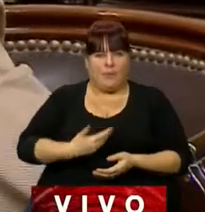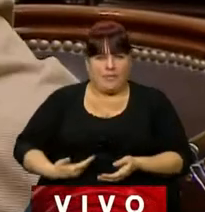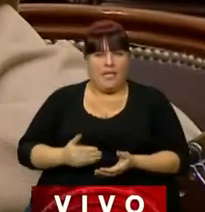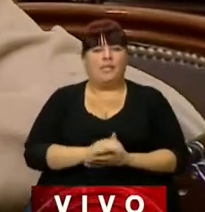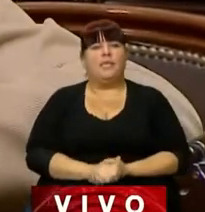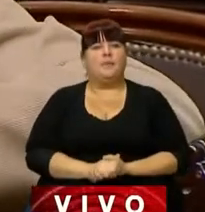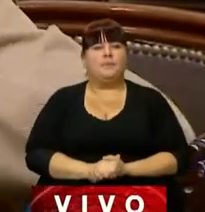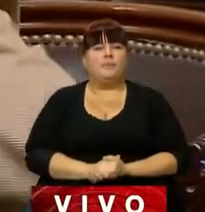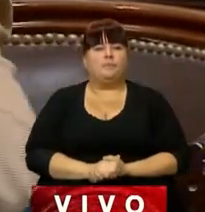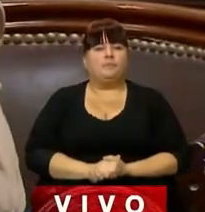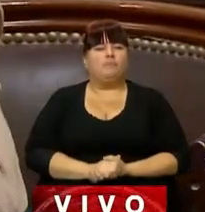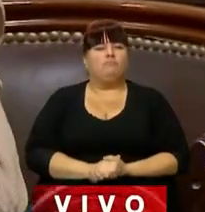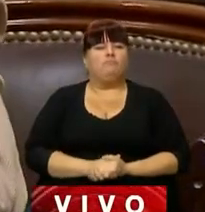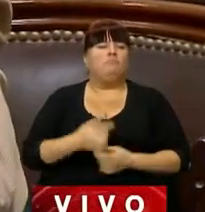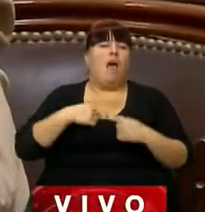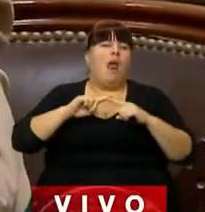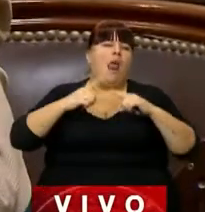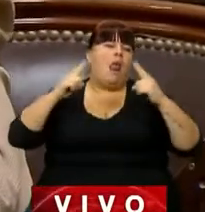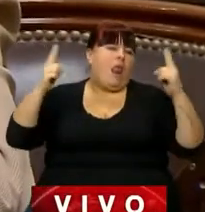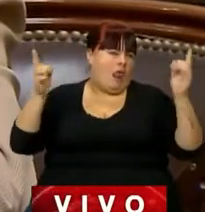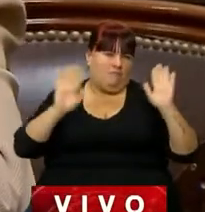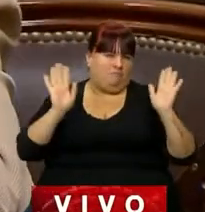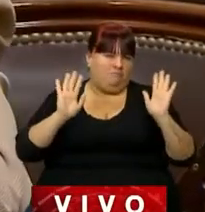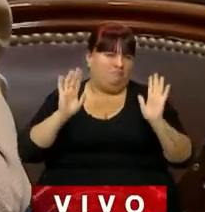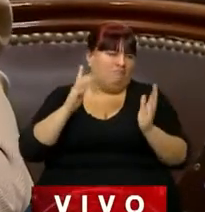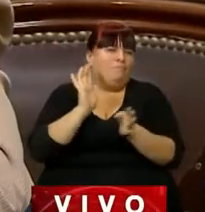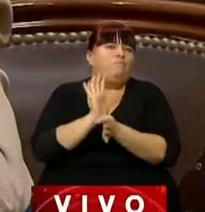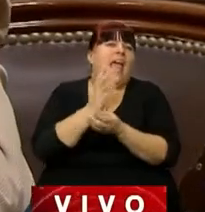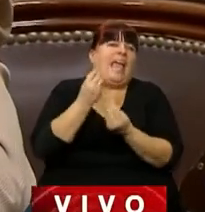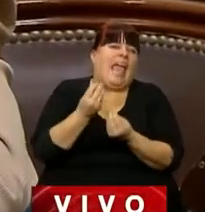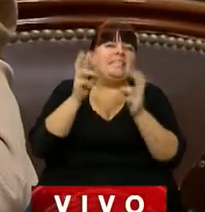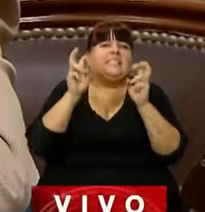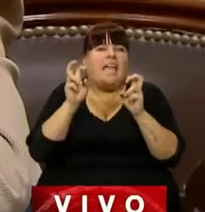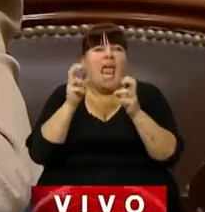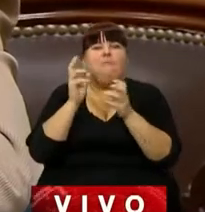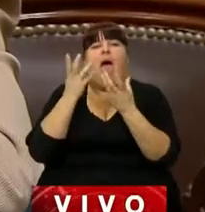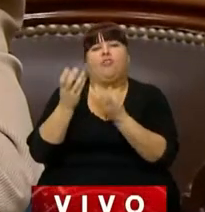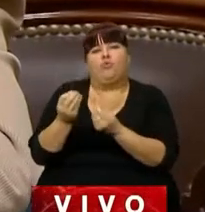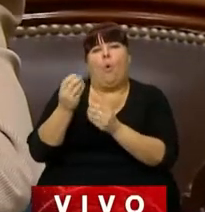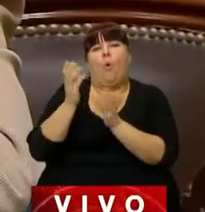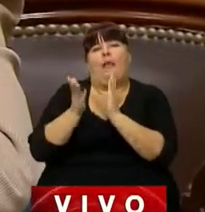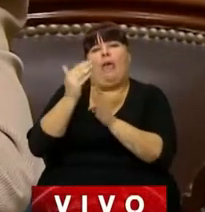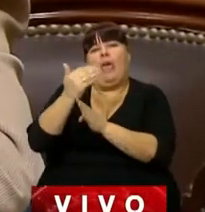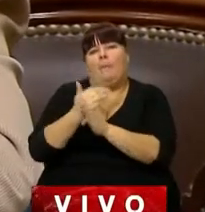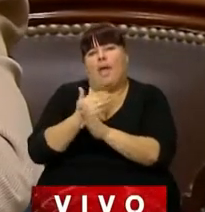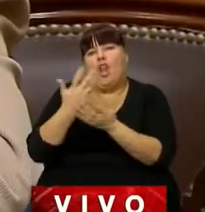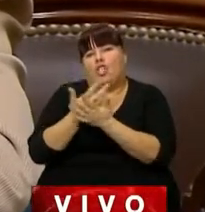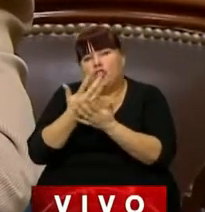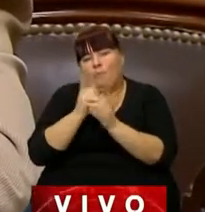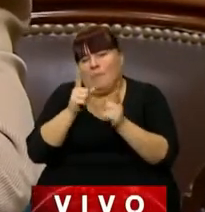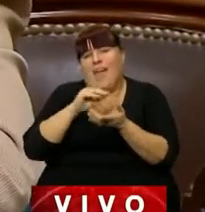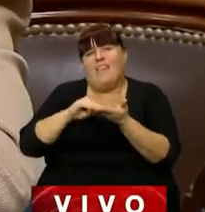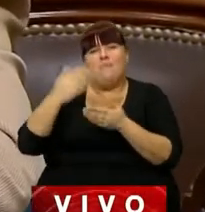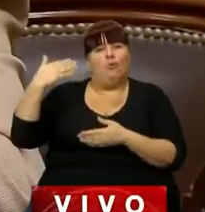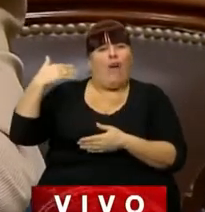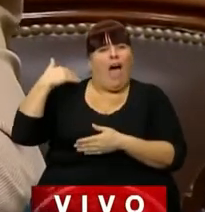presidente. No voy a abundar en lo que significa el tema de los cuidados paliativos en función de que justamente los diputados